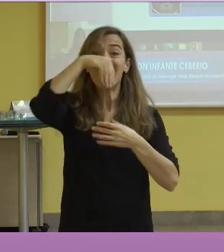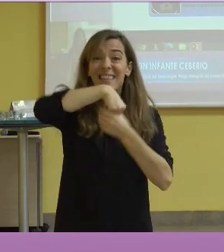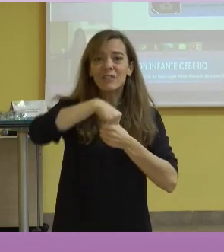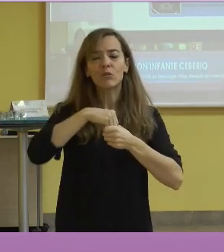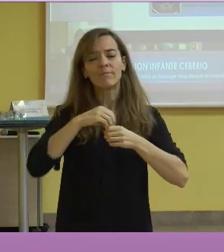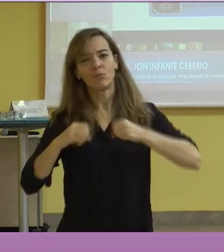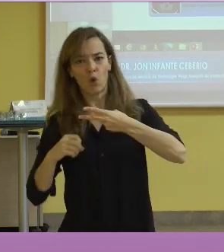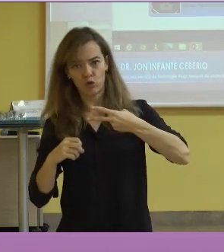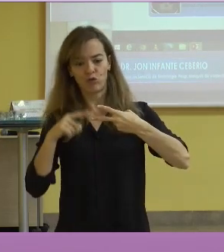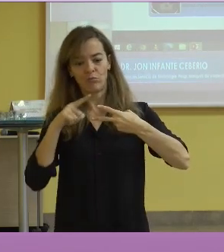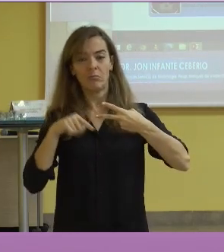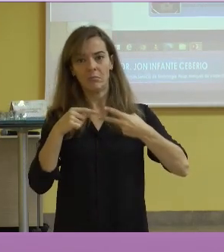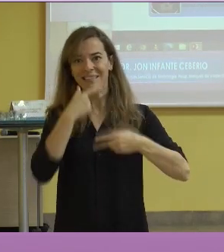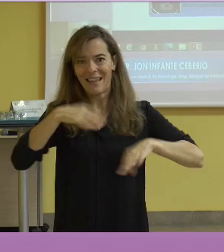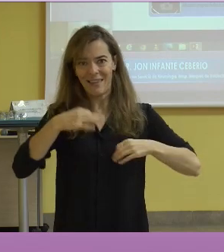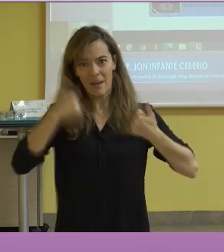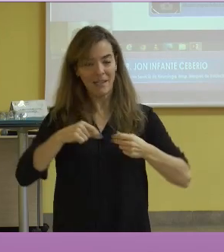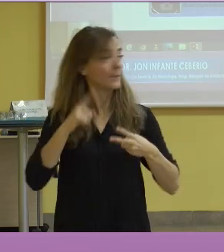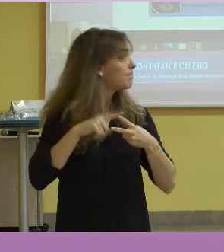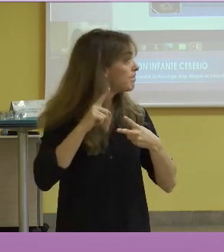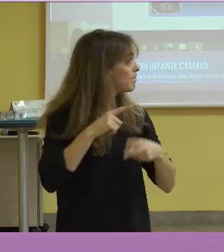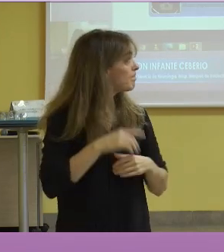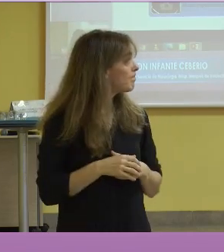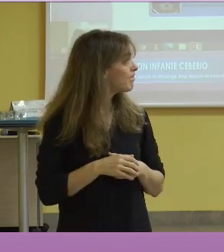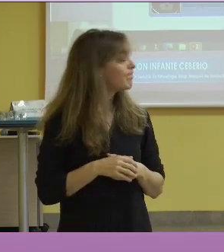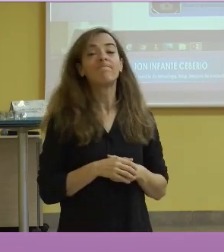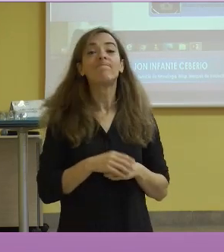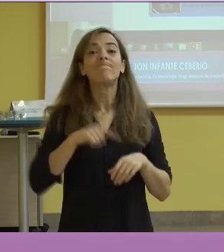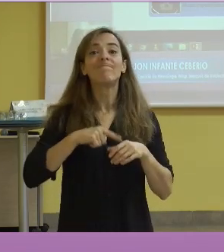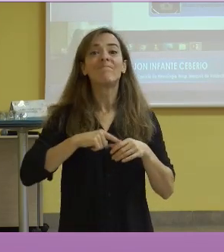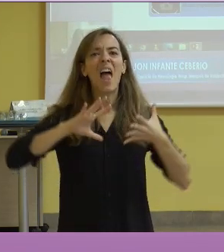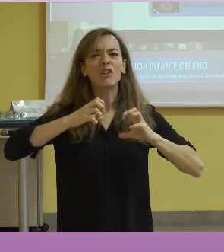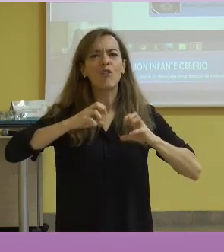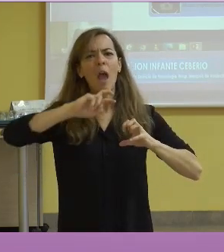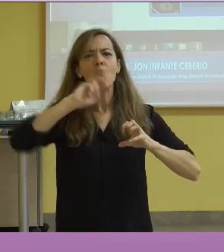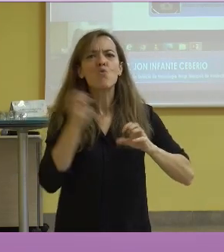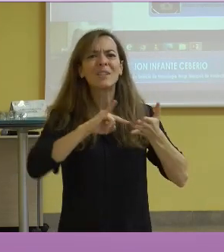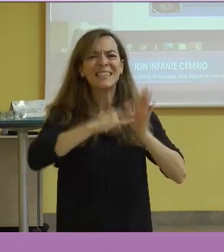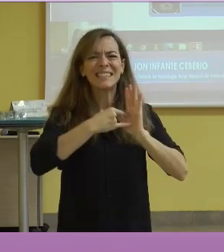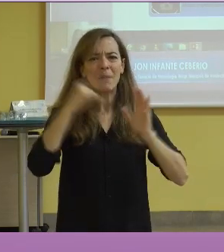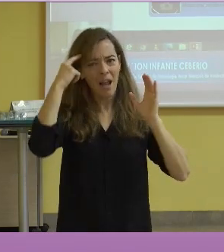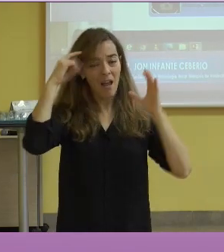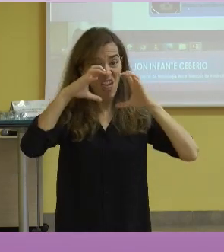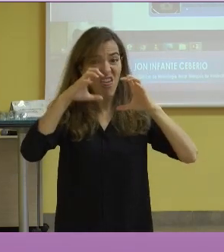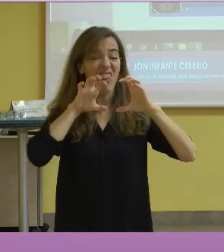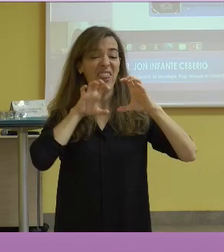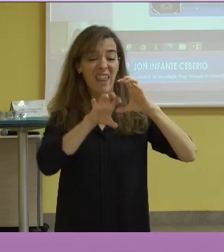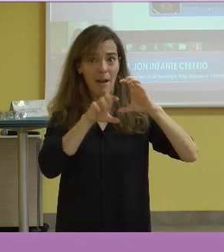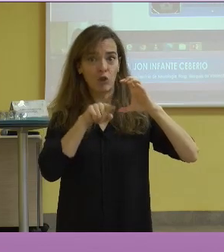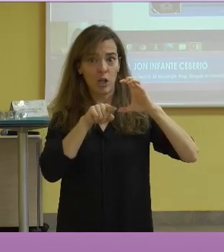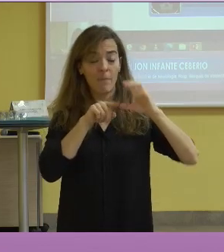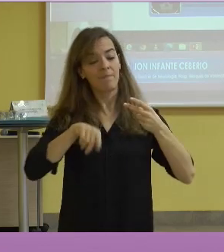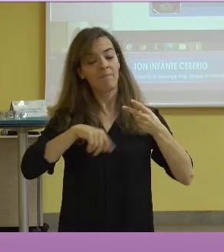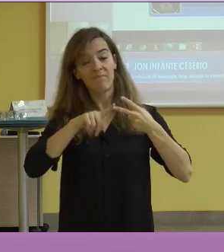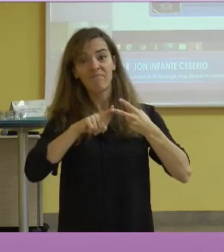más. Esta es más sencilla. Tenemos una enfermedad que se llama atrofia multisistémica cerebelosa y luego otra que se